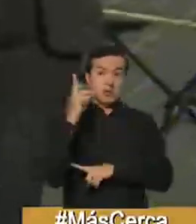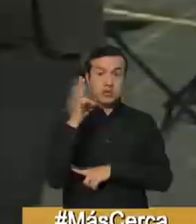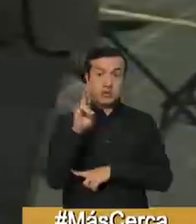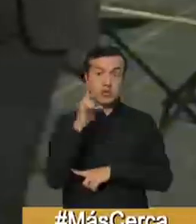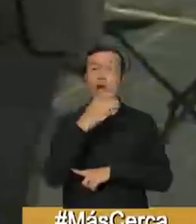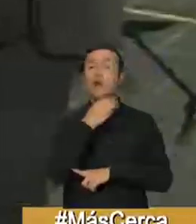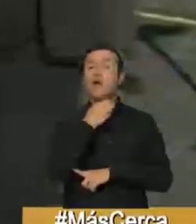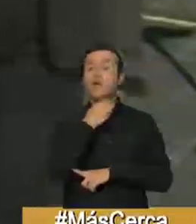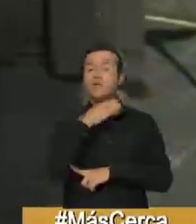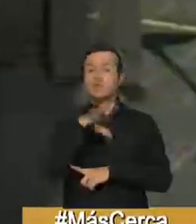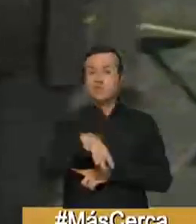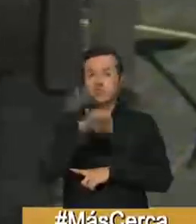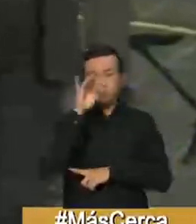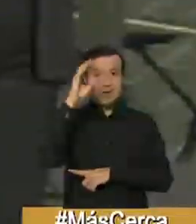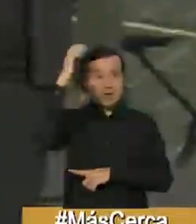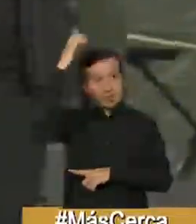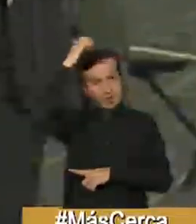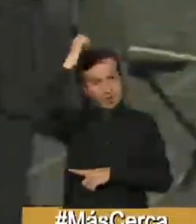agosto.